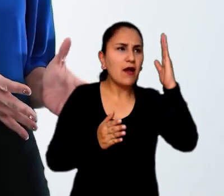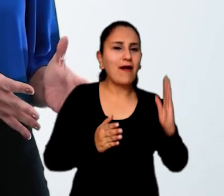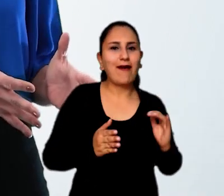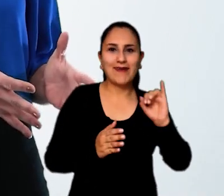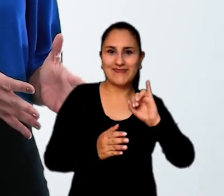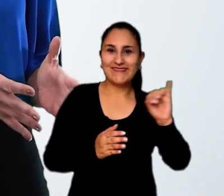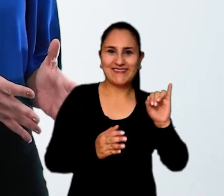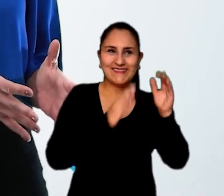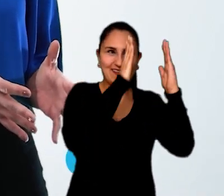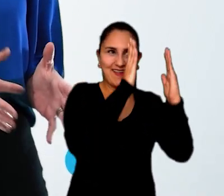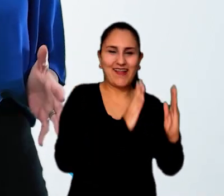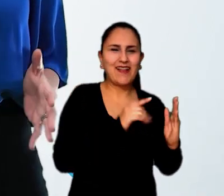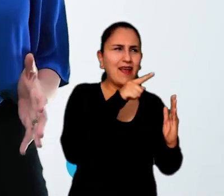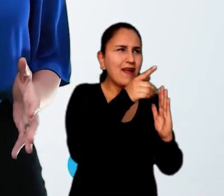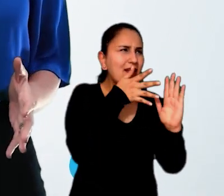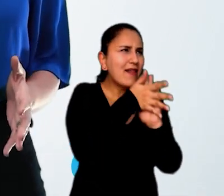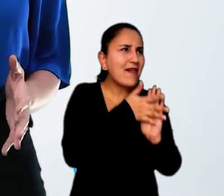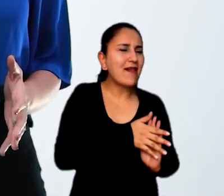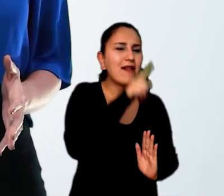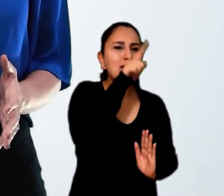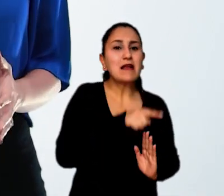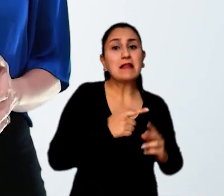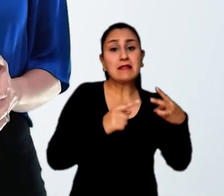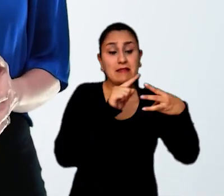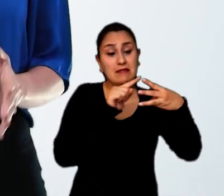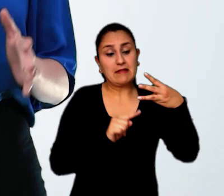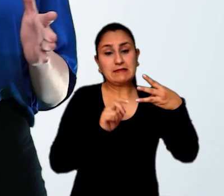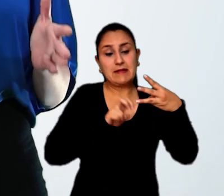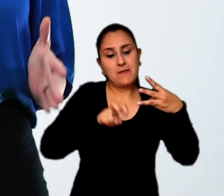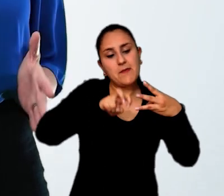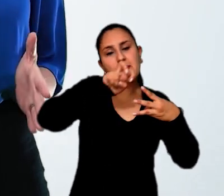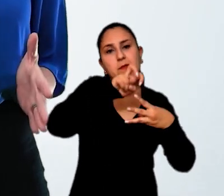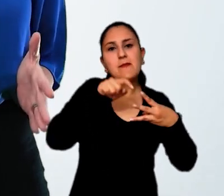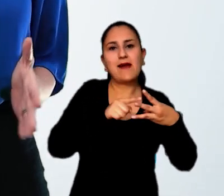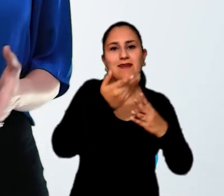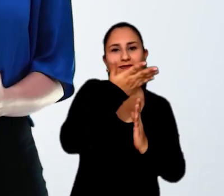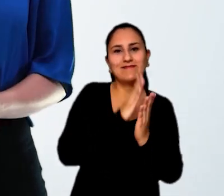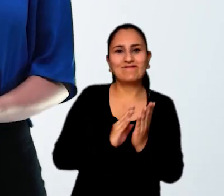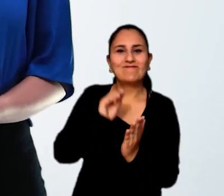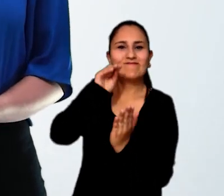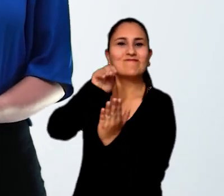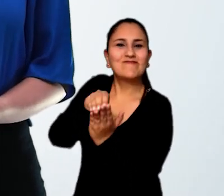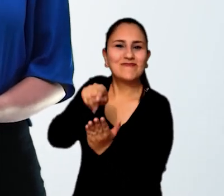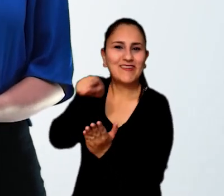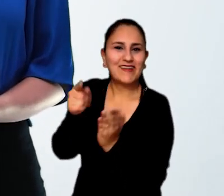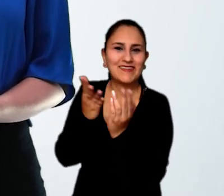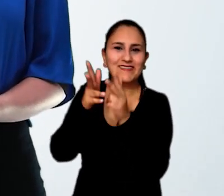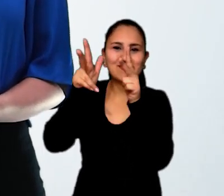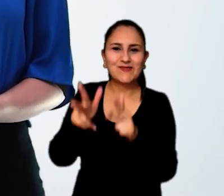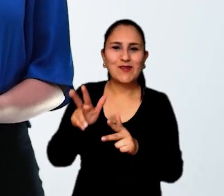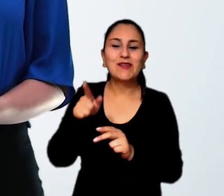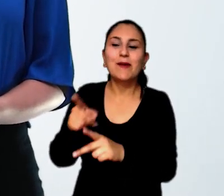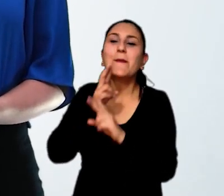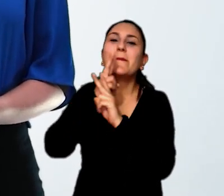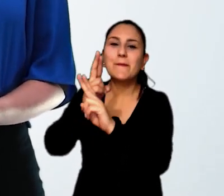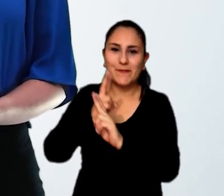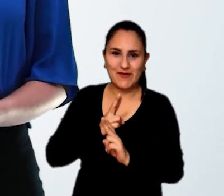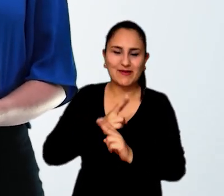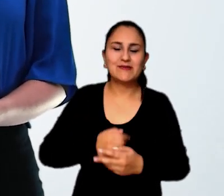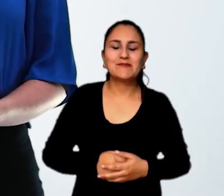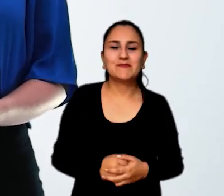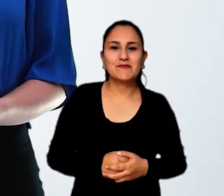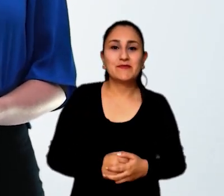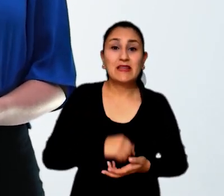de la izquierda y detallan los tres posibles niveles valoraciones que puede obtener el estudiante por su respuesta